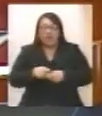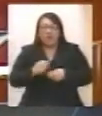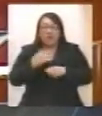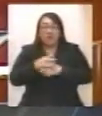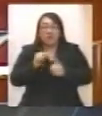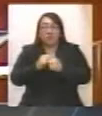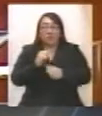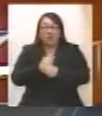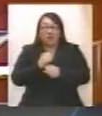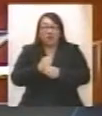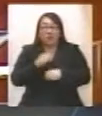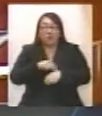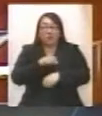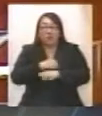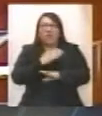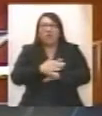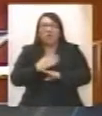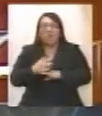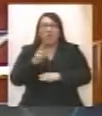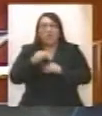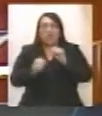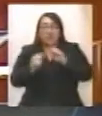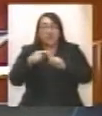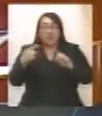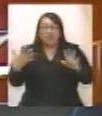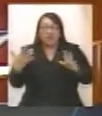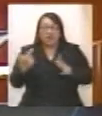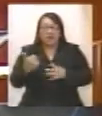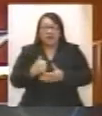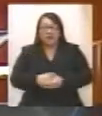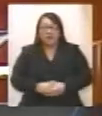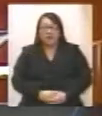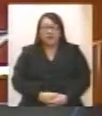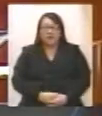en operación progresivamente a partir del 2016.